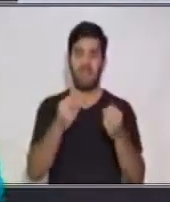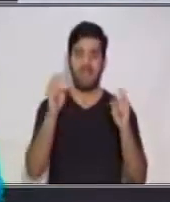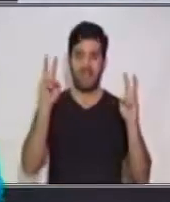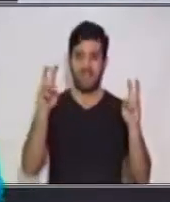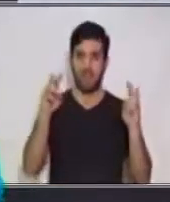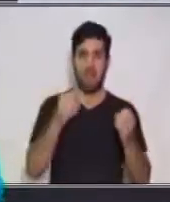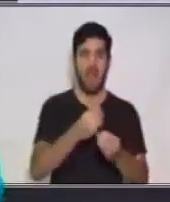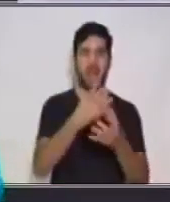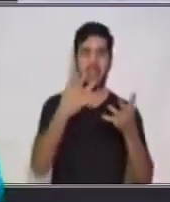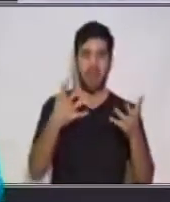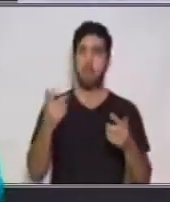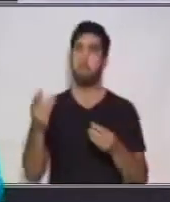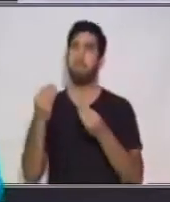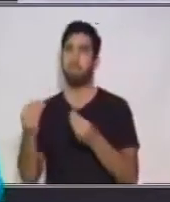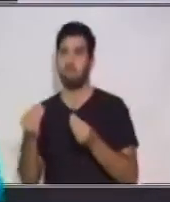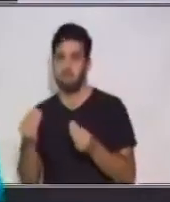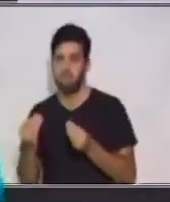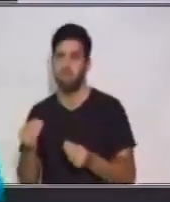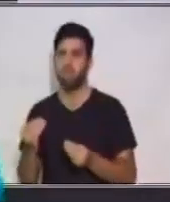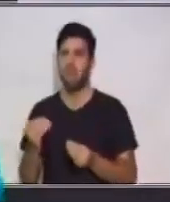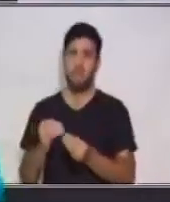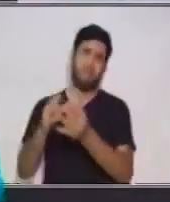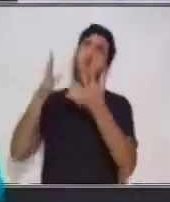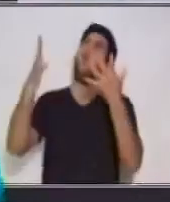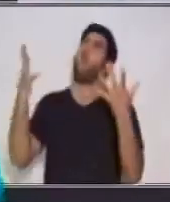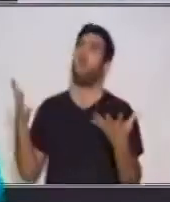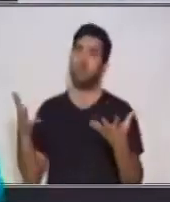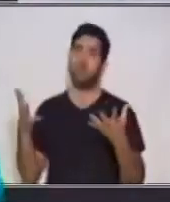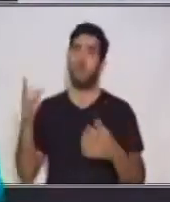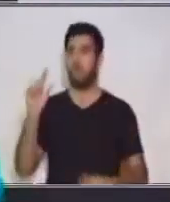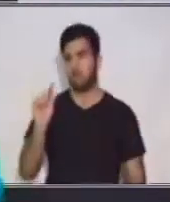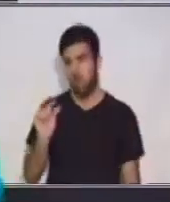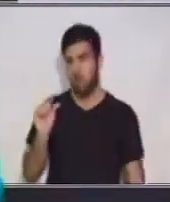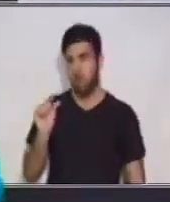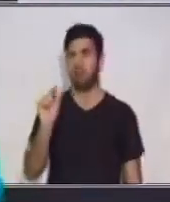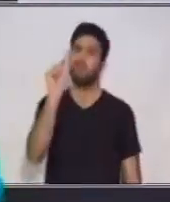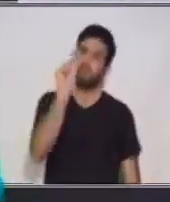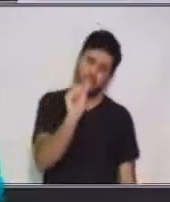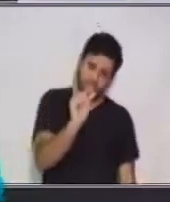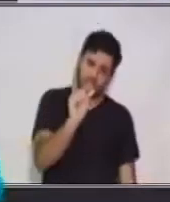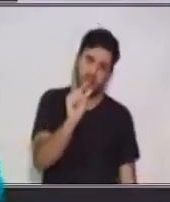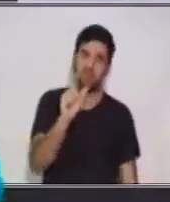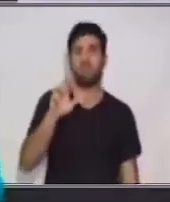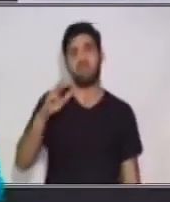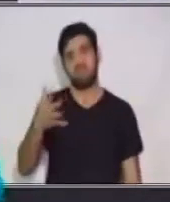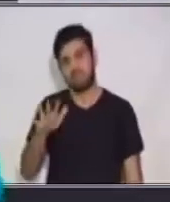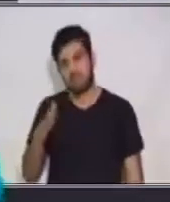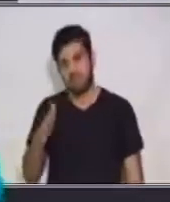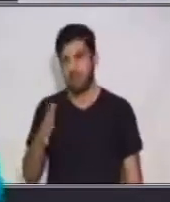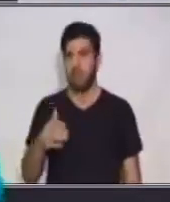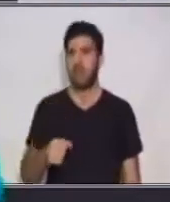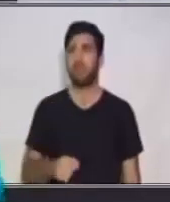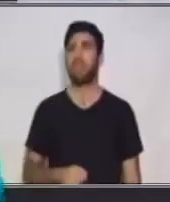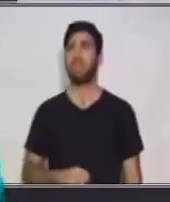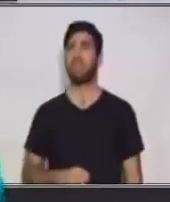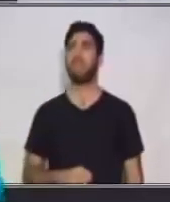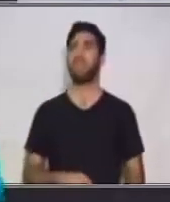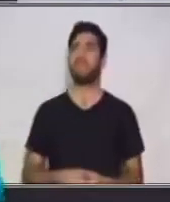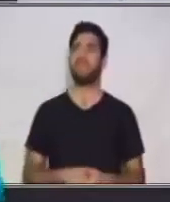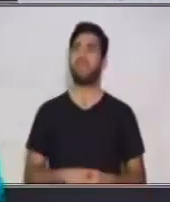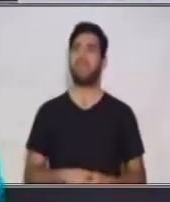relacionado a la cantidad. Mucho, demasiado, poco, poquito, regular y sus derivados